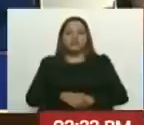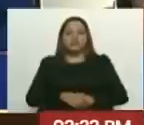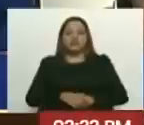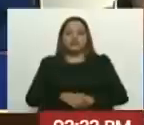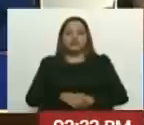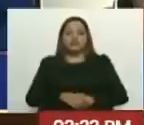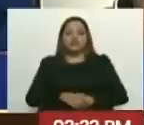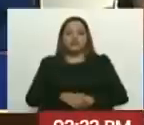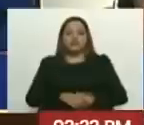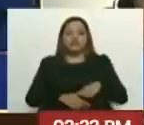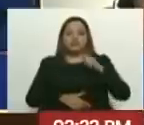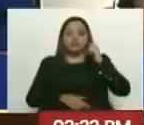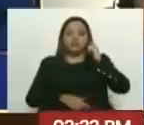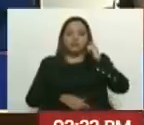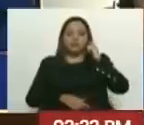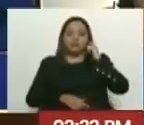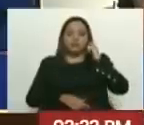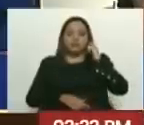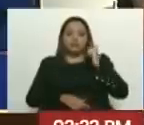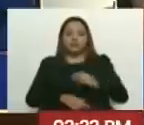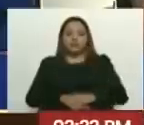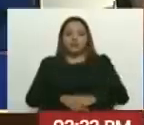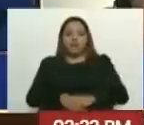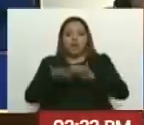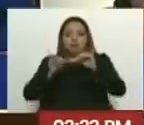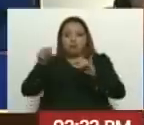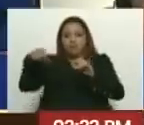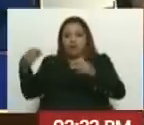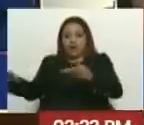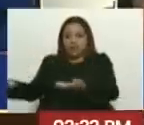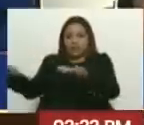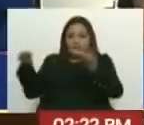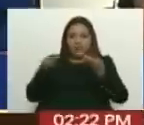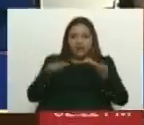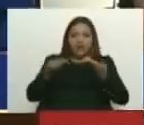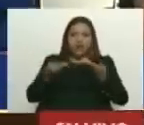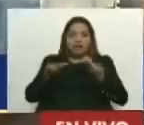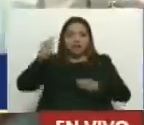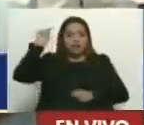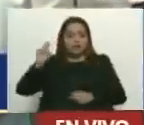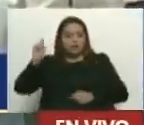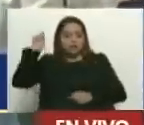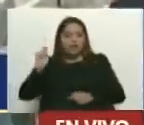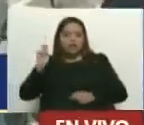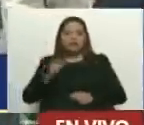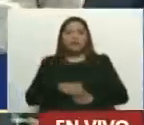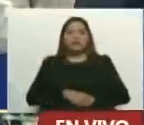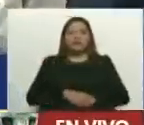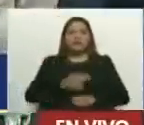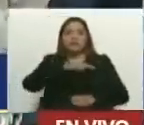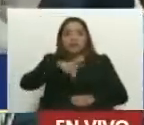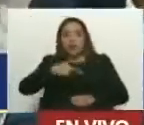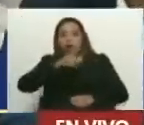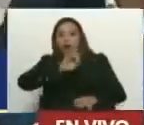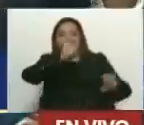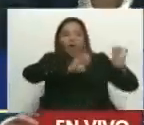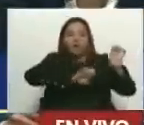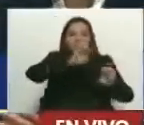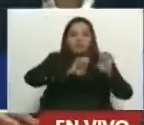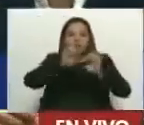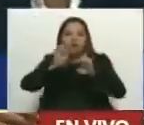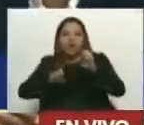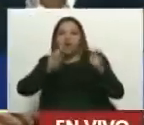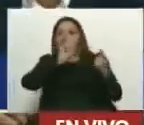Y esto que hoy nos entregan los honorables diputados, nosotros hemos evaluado los